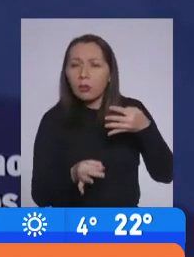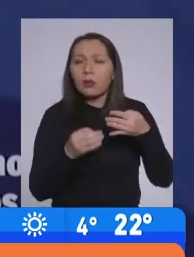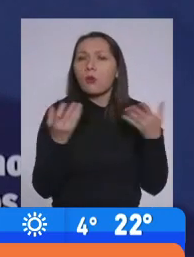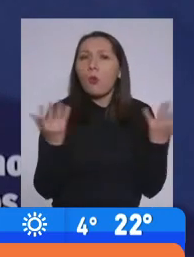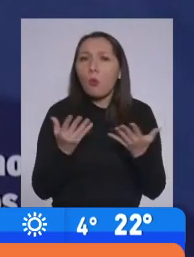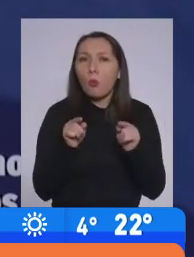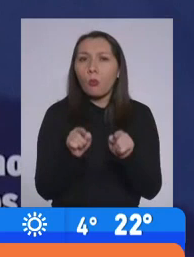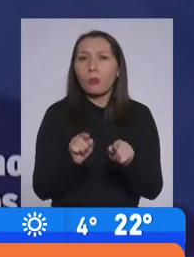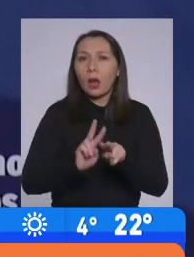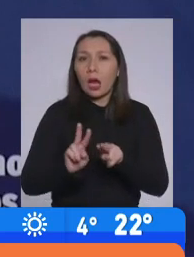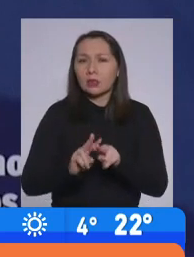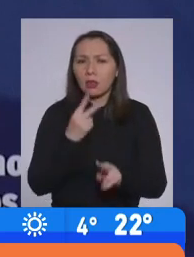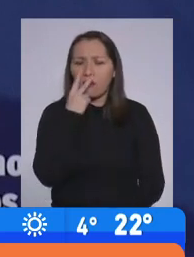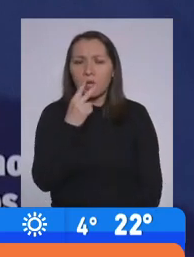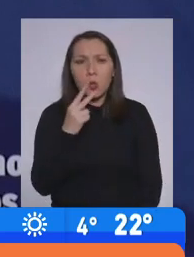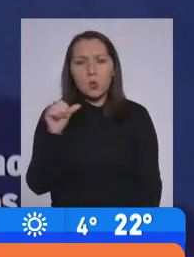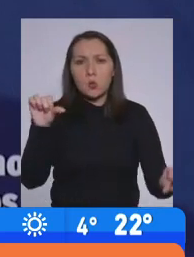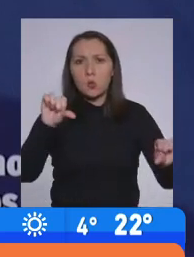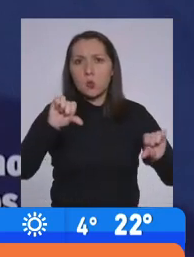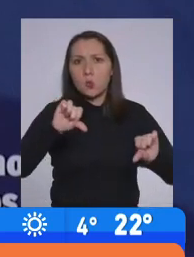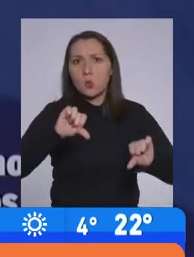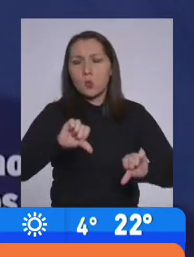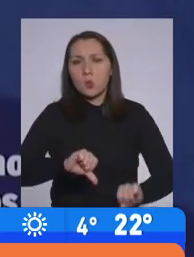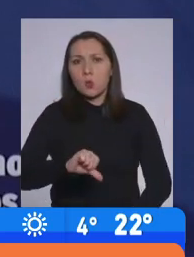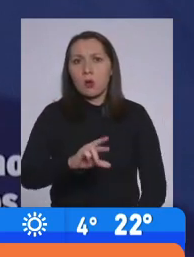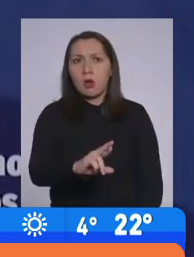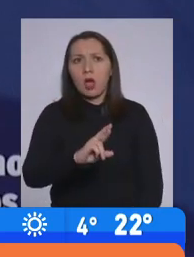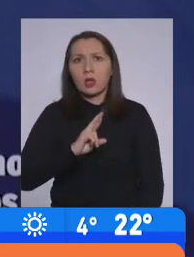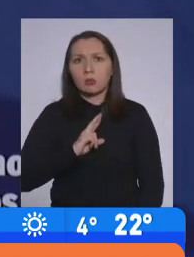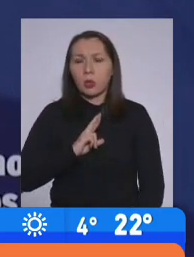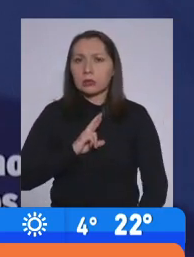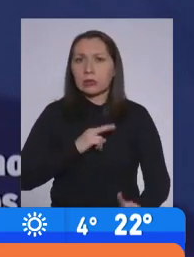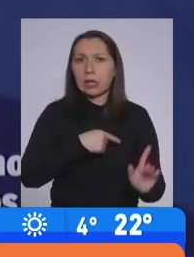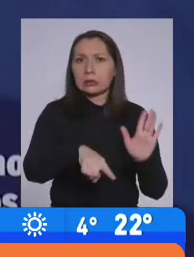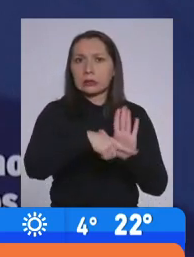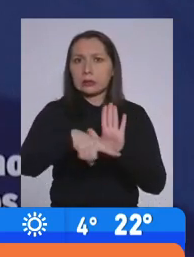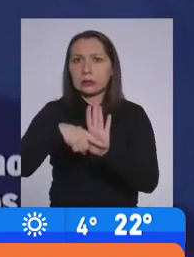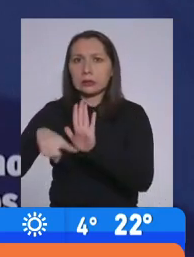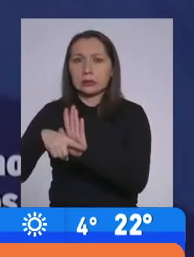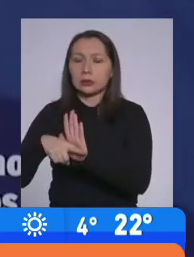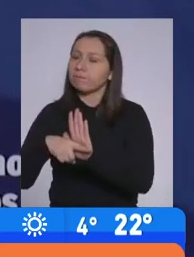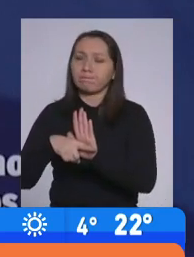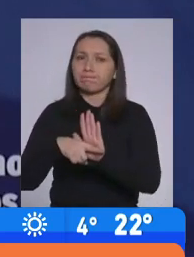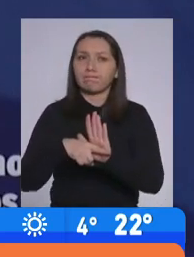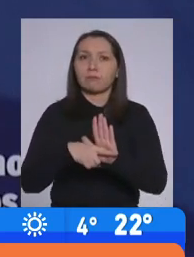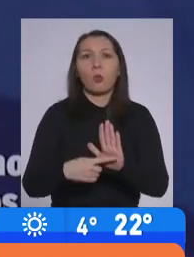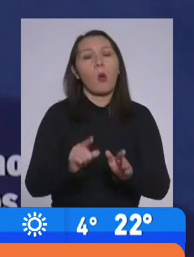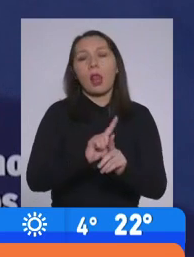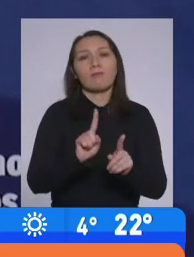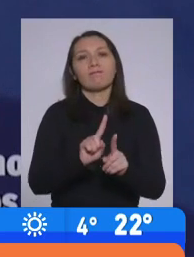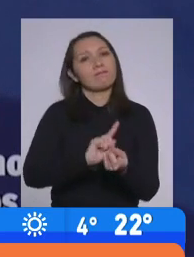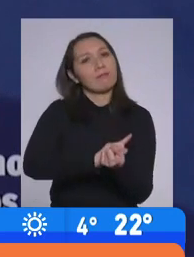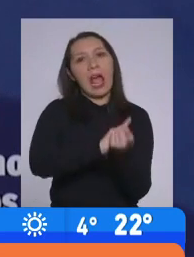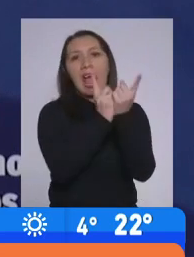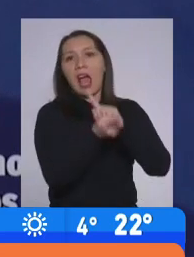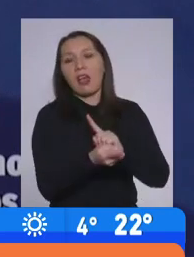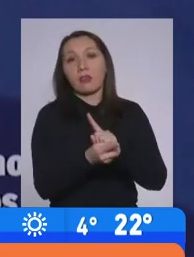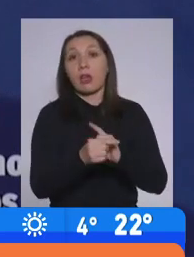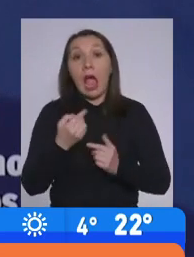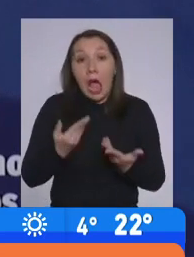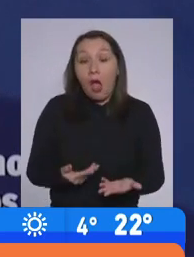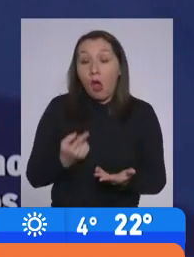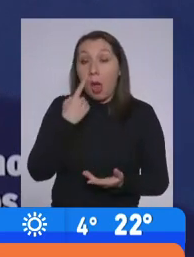hacen negativas obtenemos resultados negativos daremos marcha atrás esto no es un